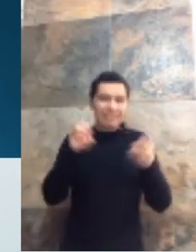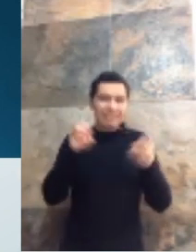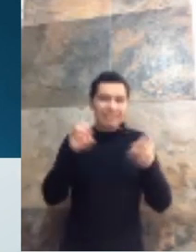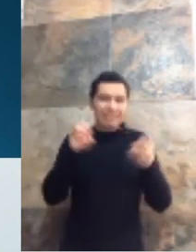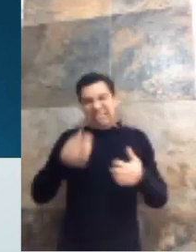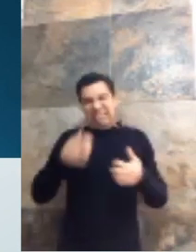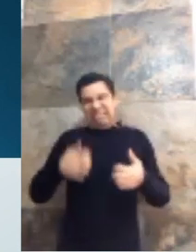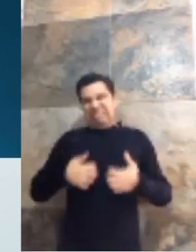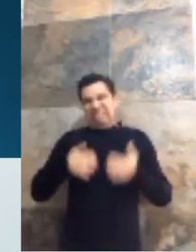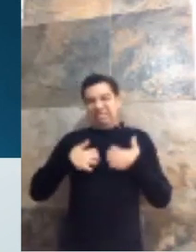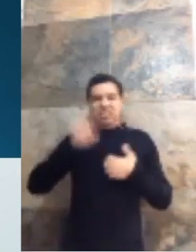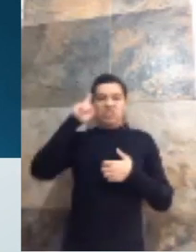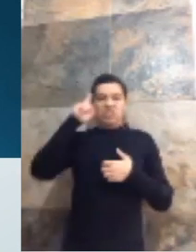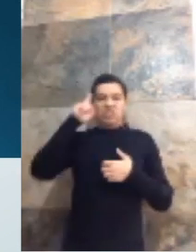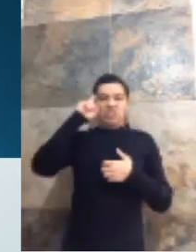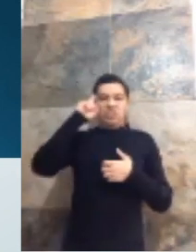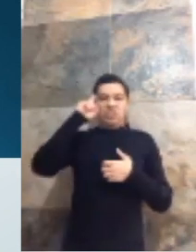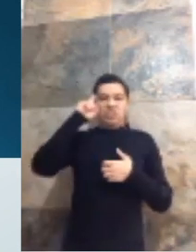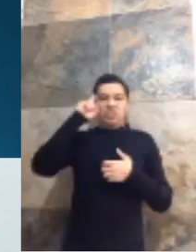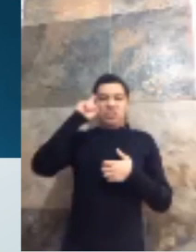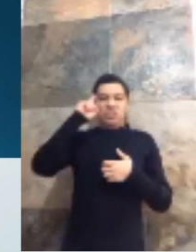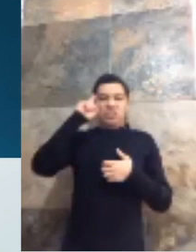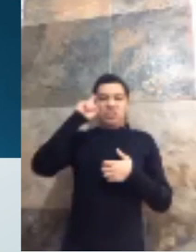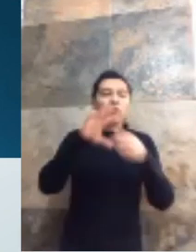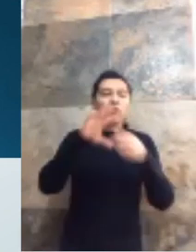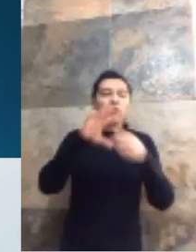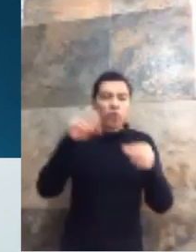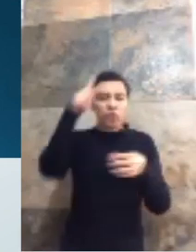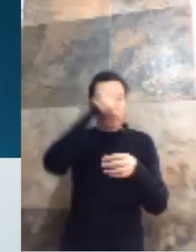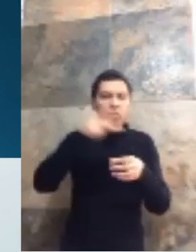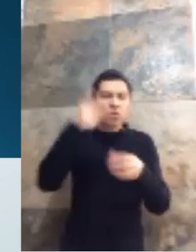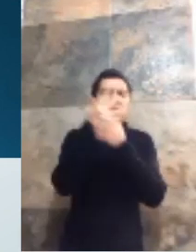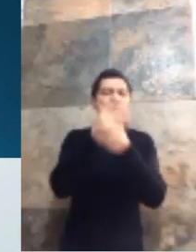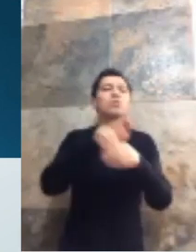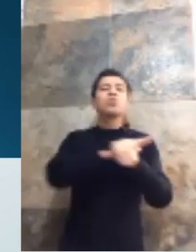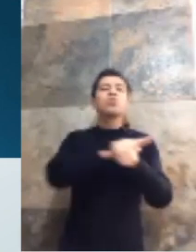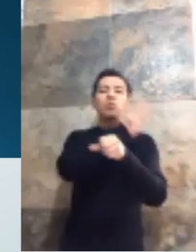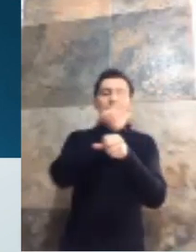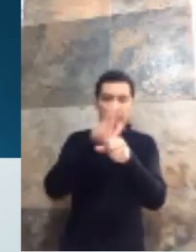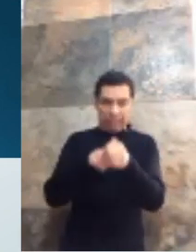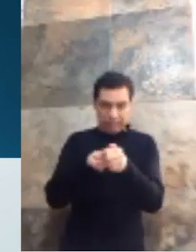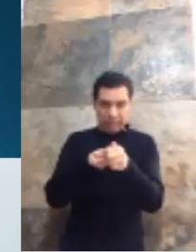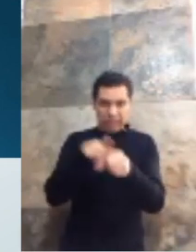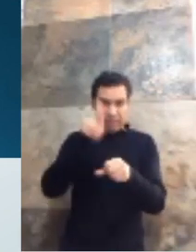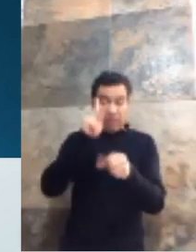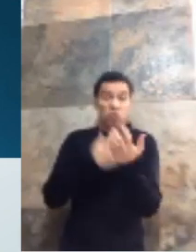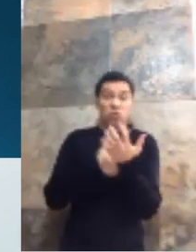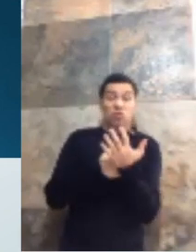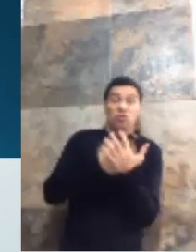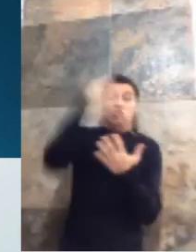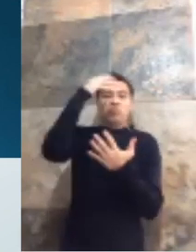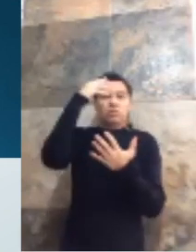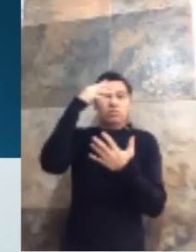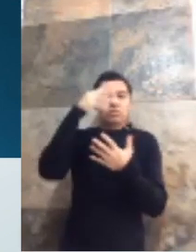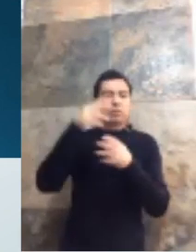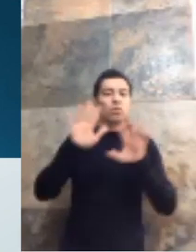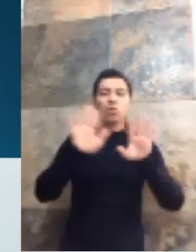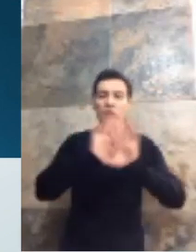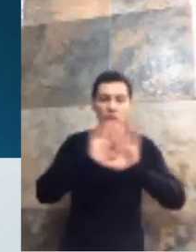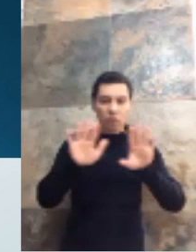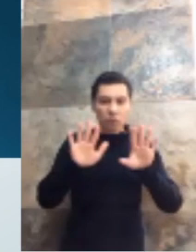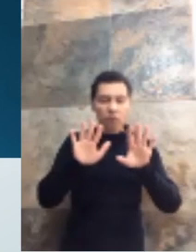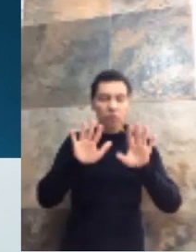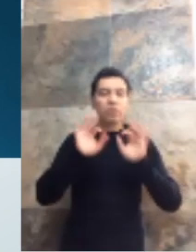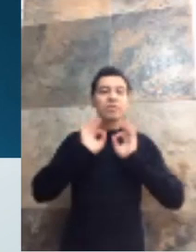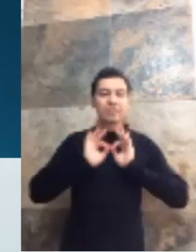en términos de conocimiento médico, de conocimiento sanitario, no va a ocurrir muy probablemente al revés. El